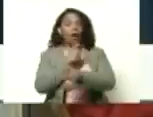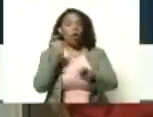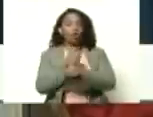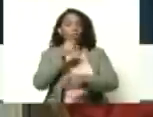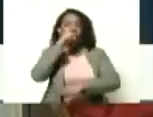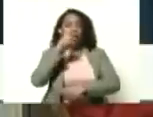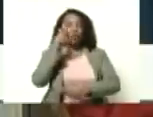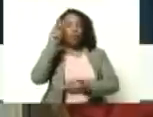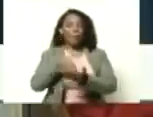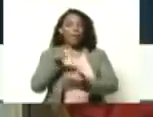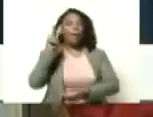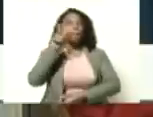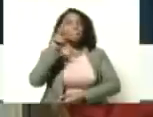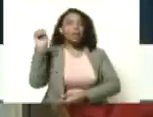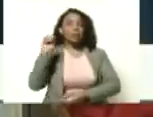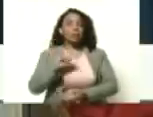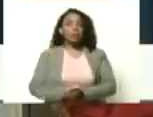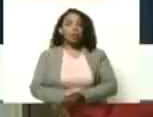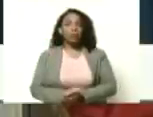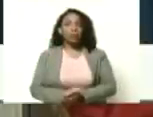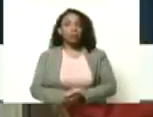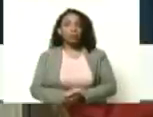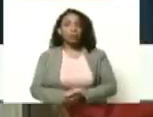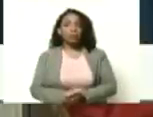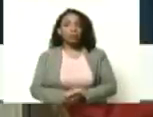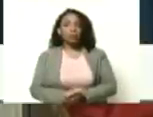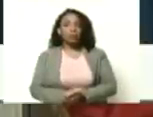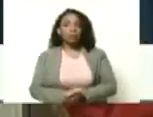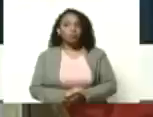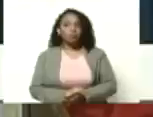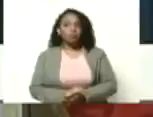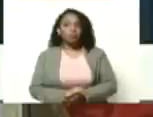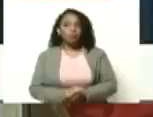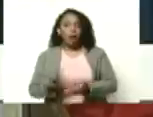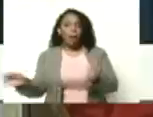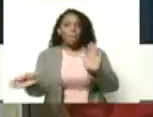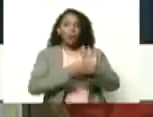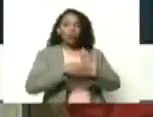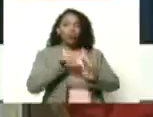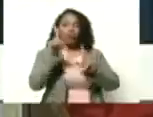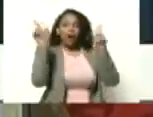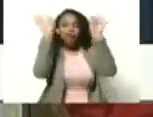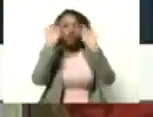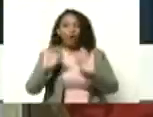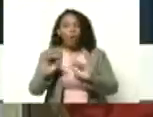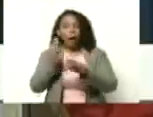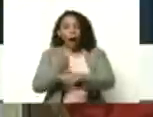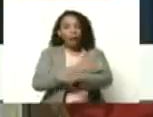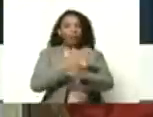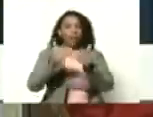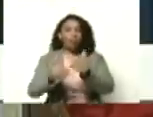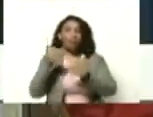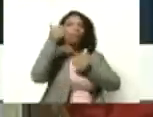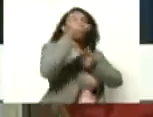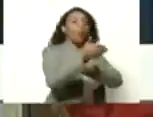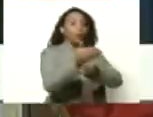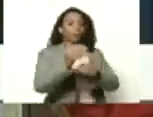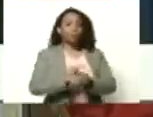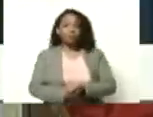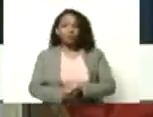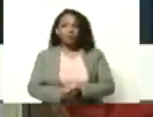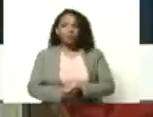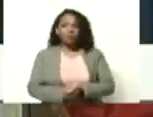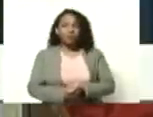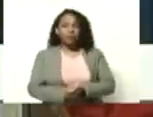2020 que marco de alguna manera un antes y un después en la